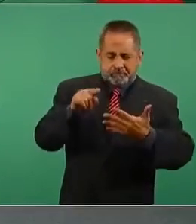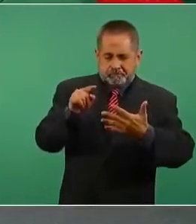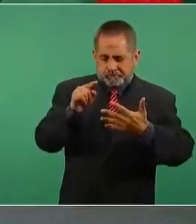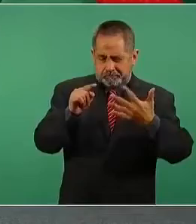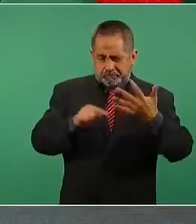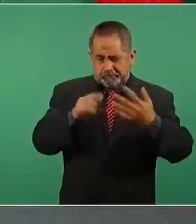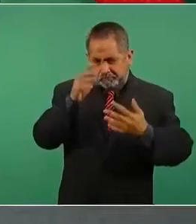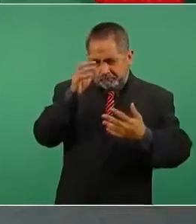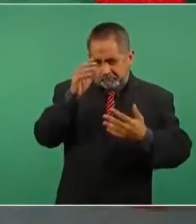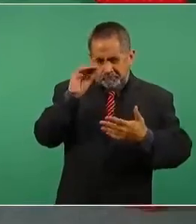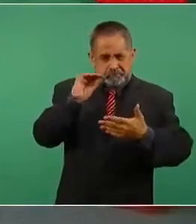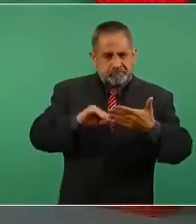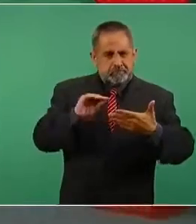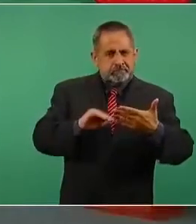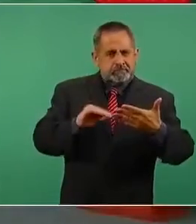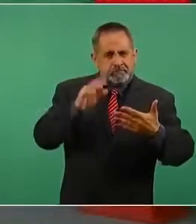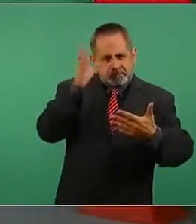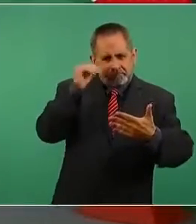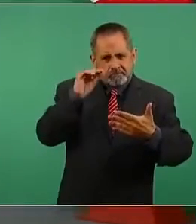al